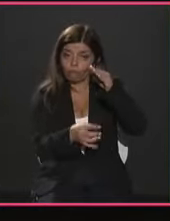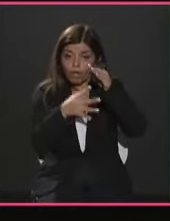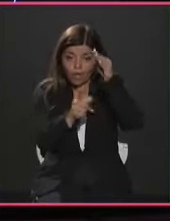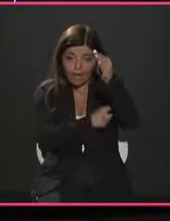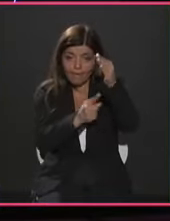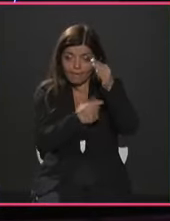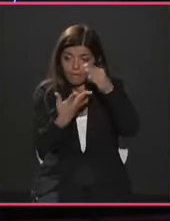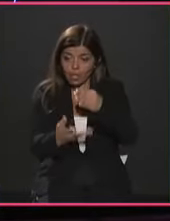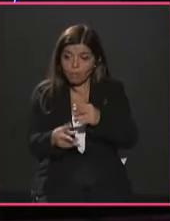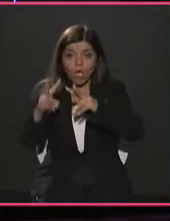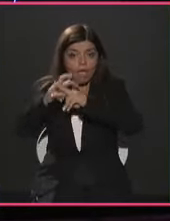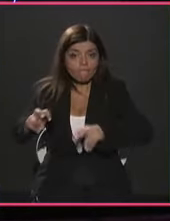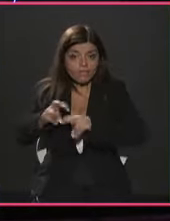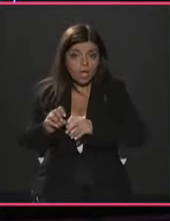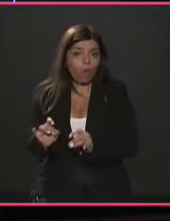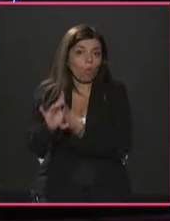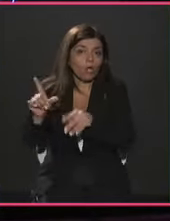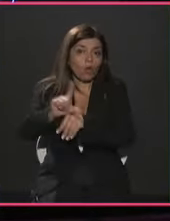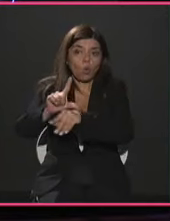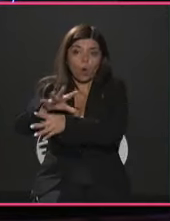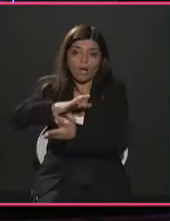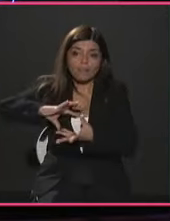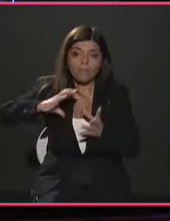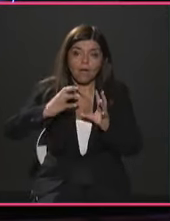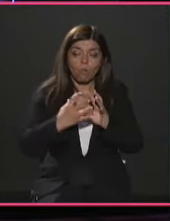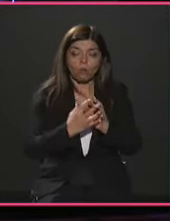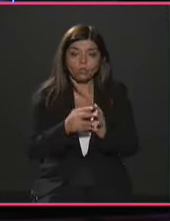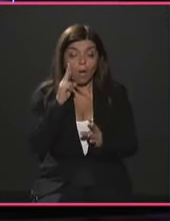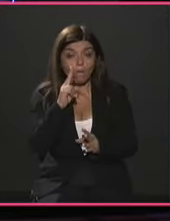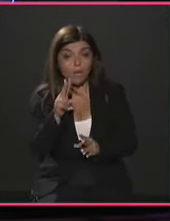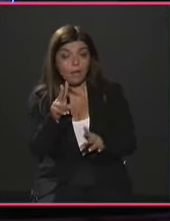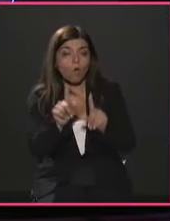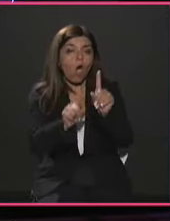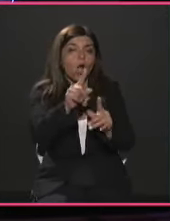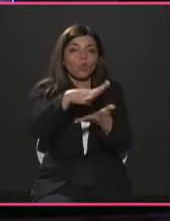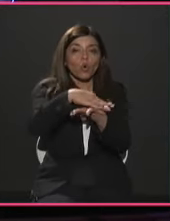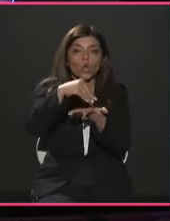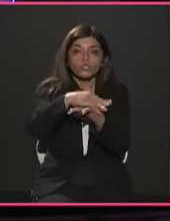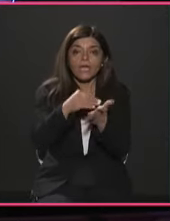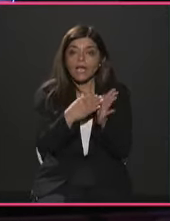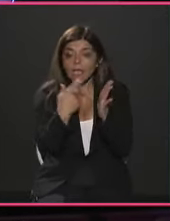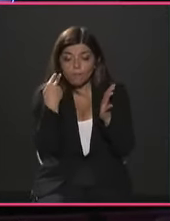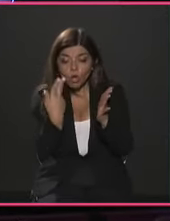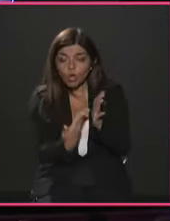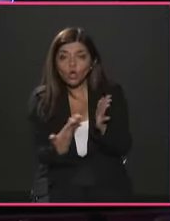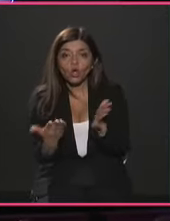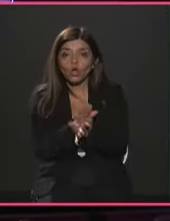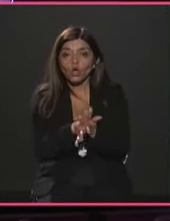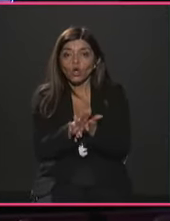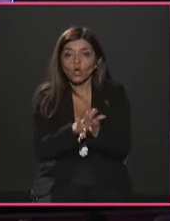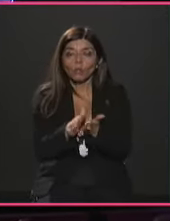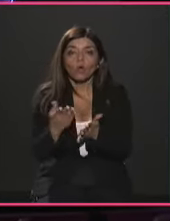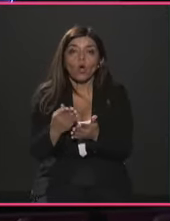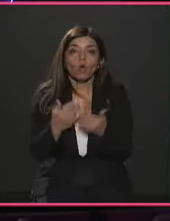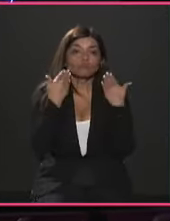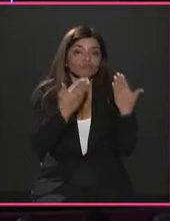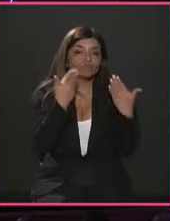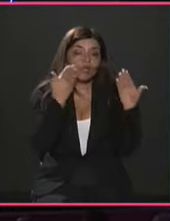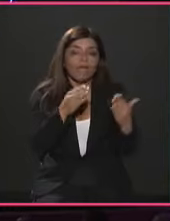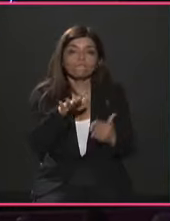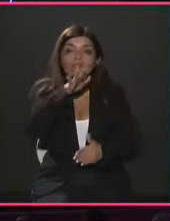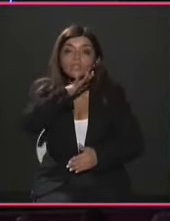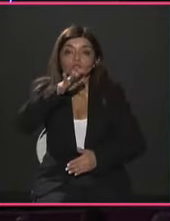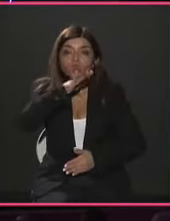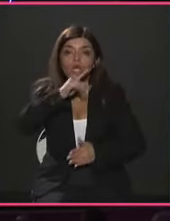del mundo Así que miremos algunos ejemplos de cómo estamos usando En beneficio